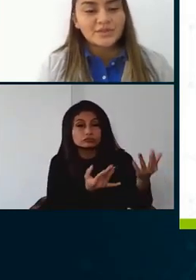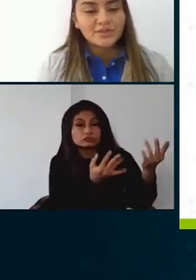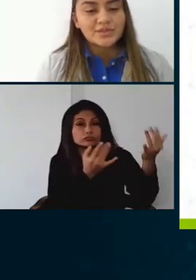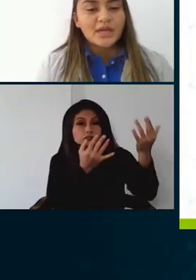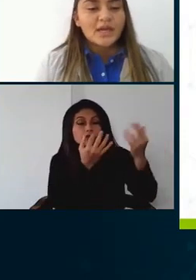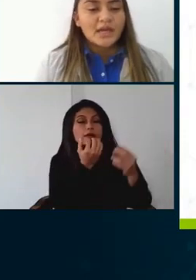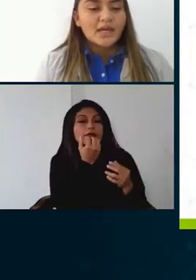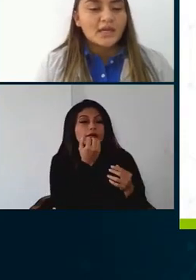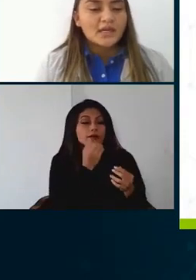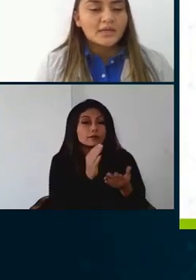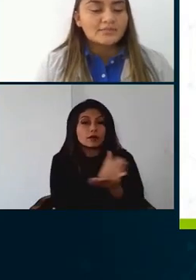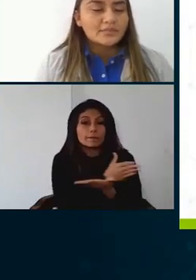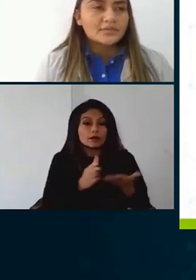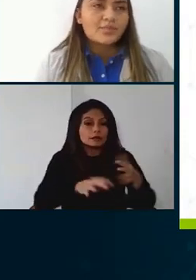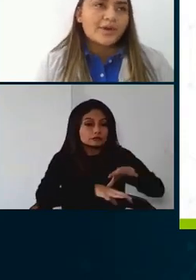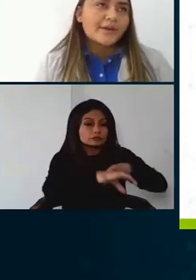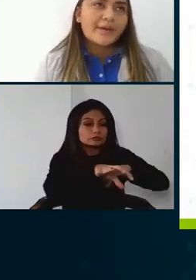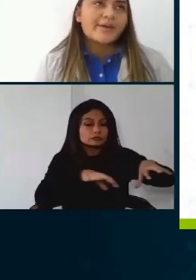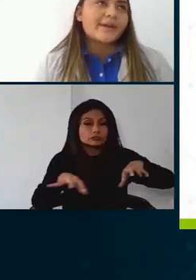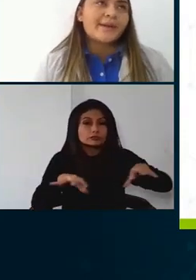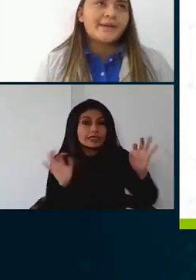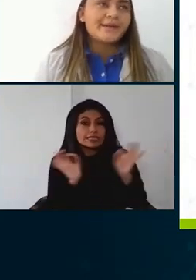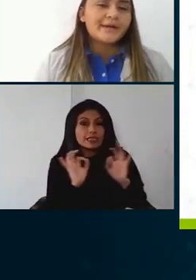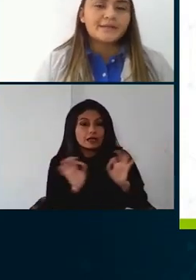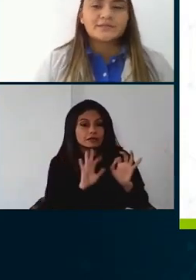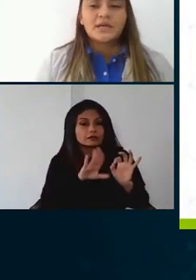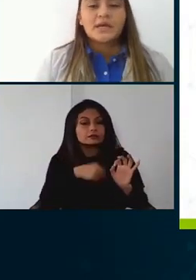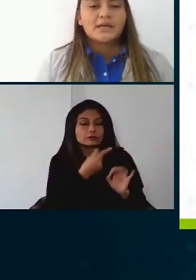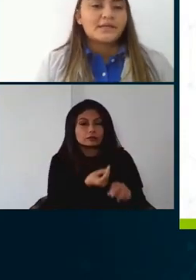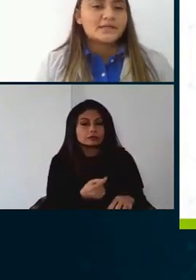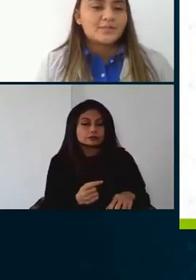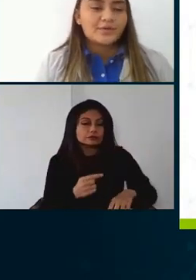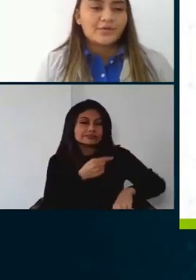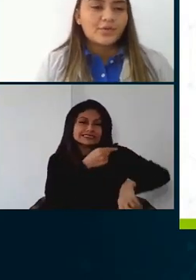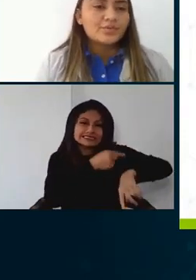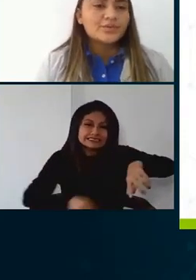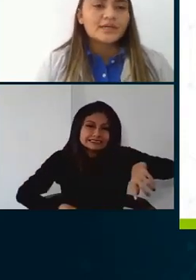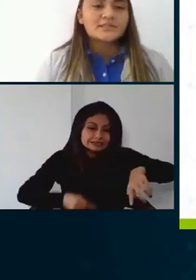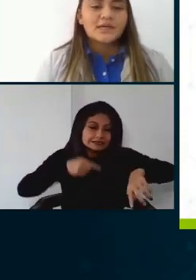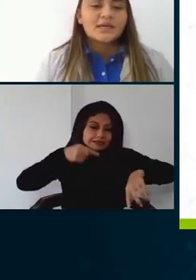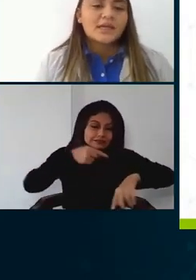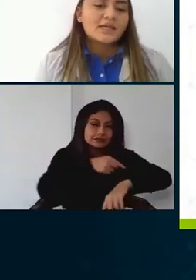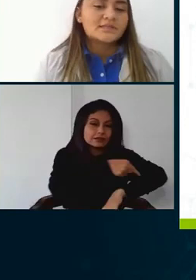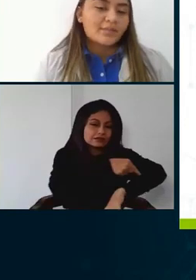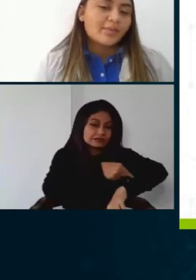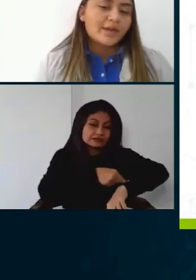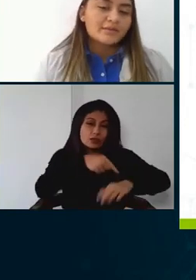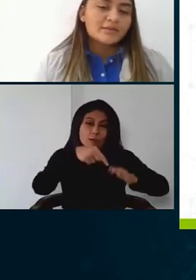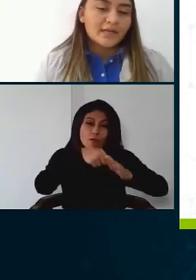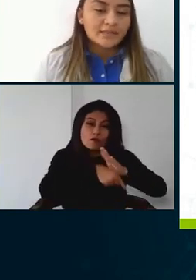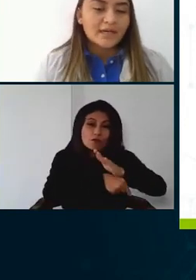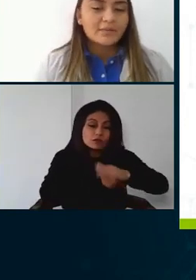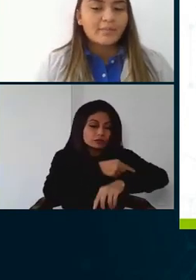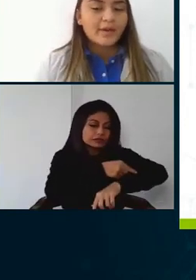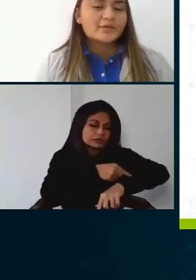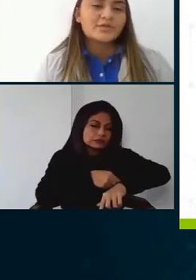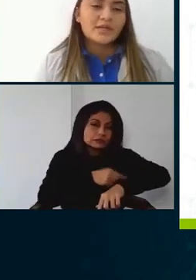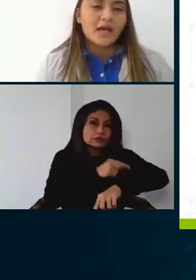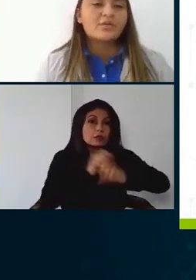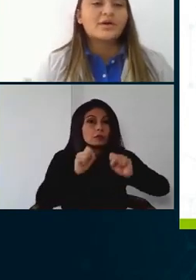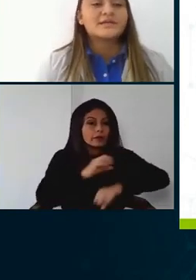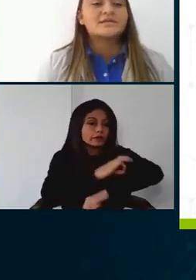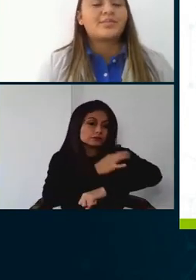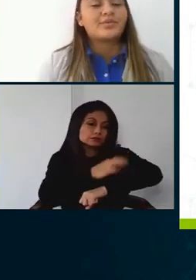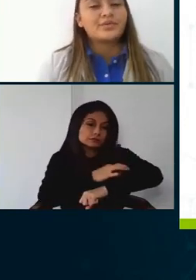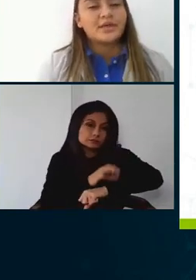los residuos, pueden haber heridas profundas que se pueden tratar, pero